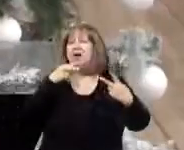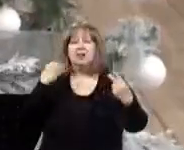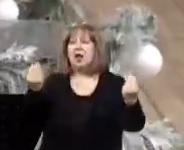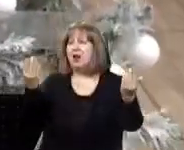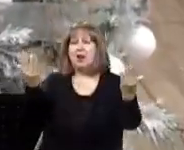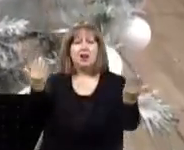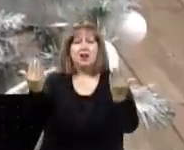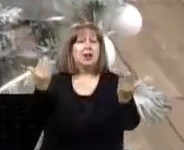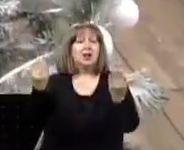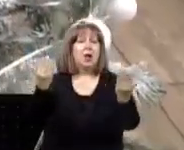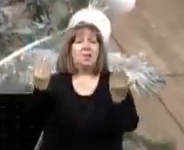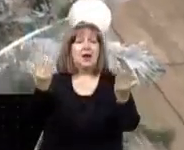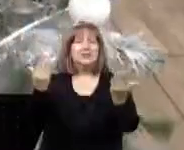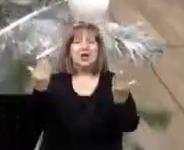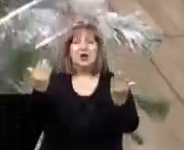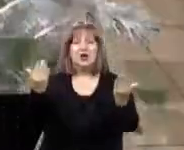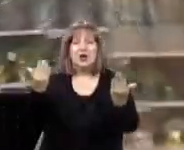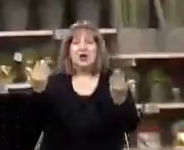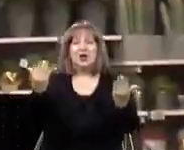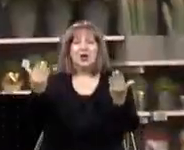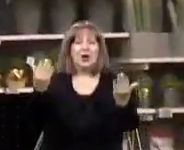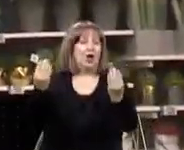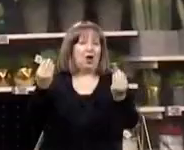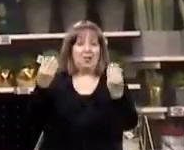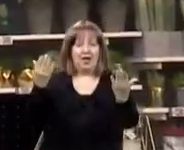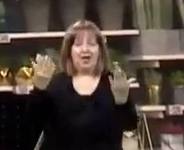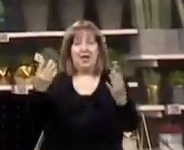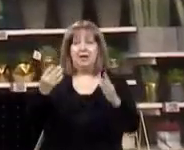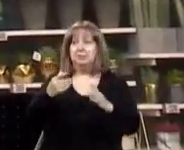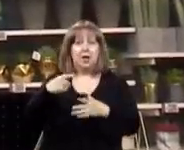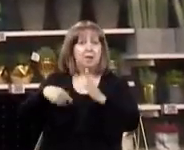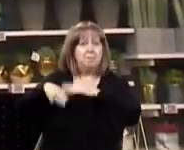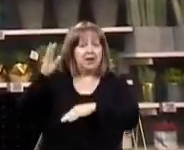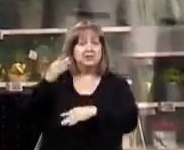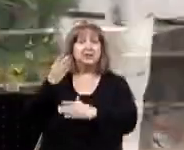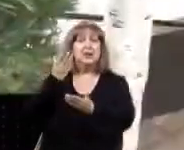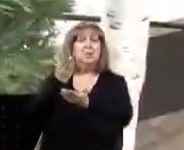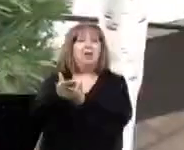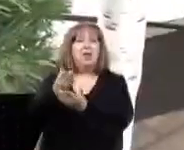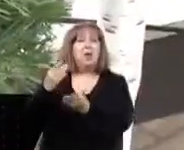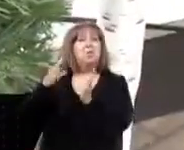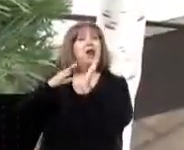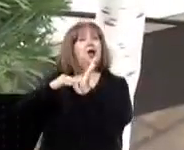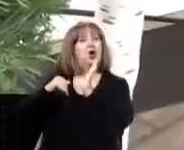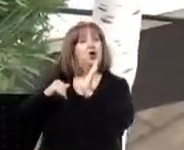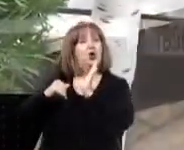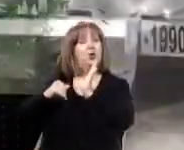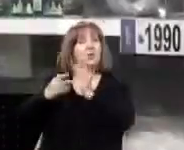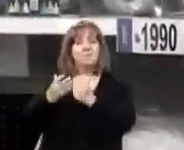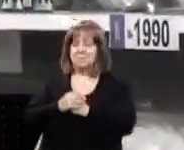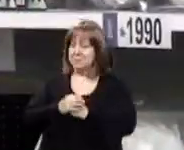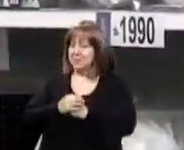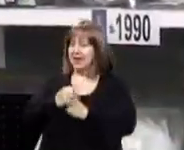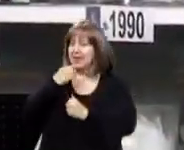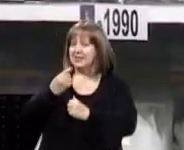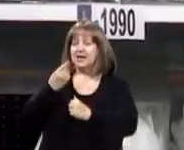blancos? Mirá, últimamente viene demandando mucho lo que es el color blanco. Según la leyenda,